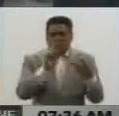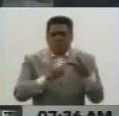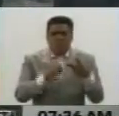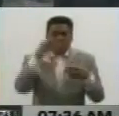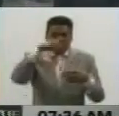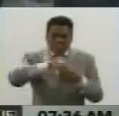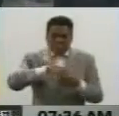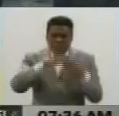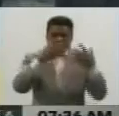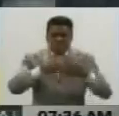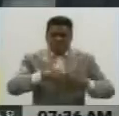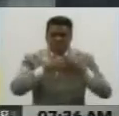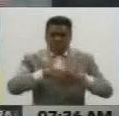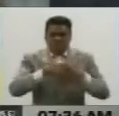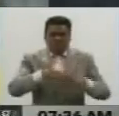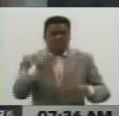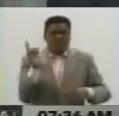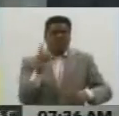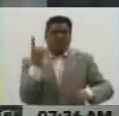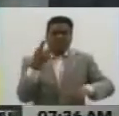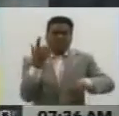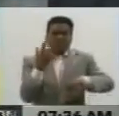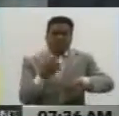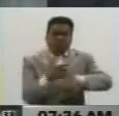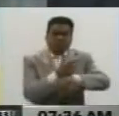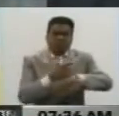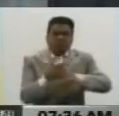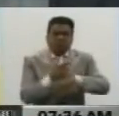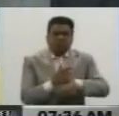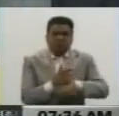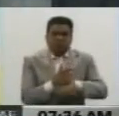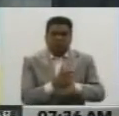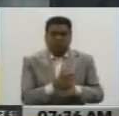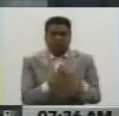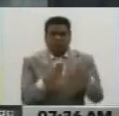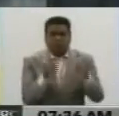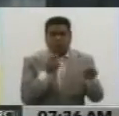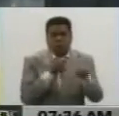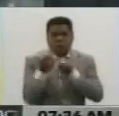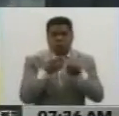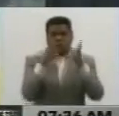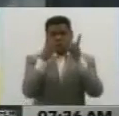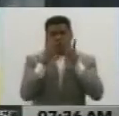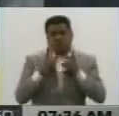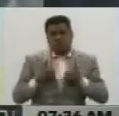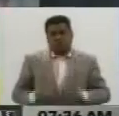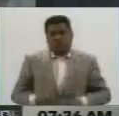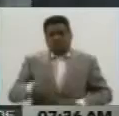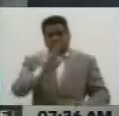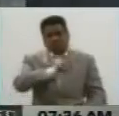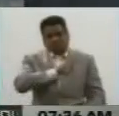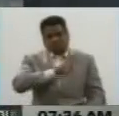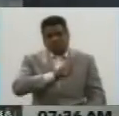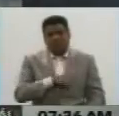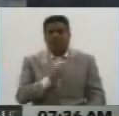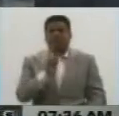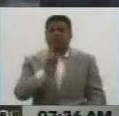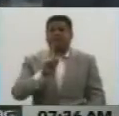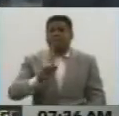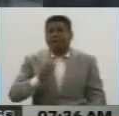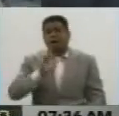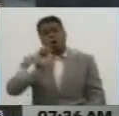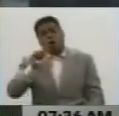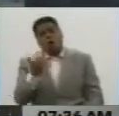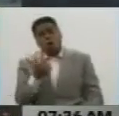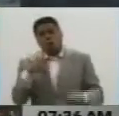empresa, no solamente está el Estado como accionista mayoritario y que tiene el control en la toma de las decisiones, sino también están o participan otros